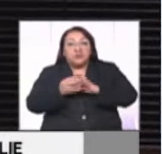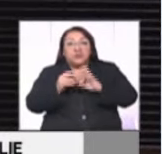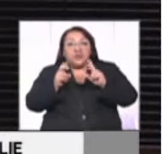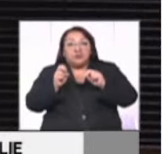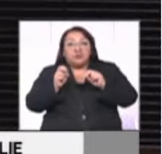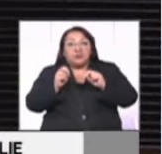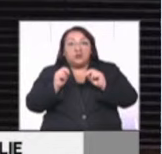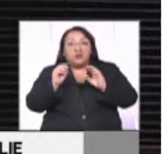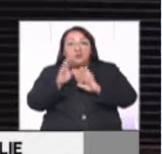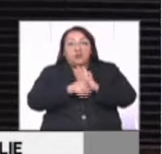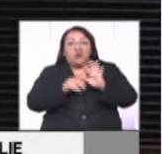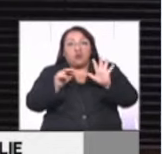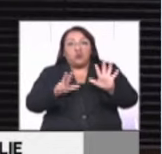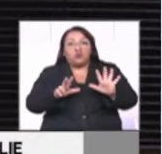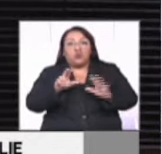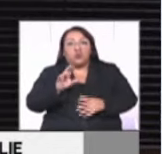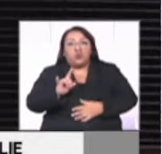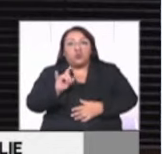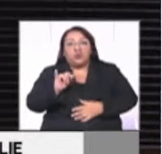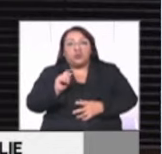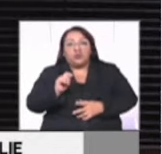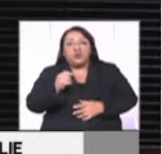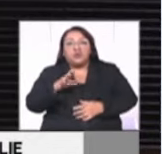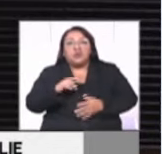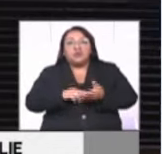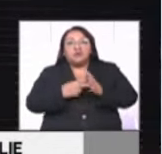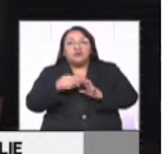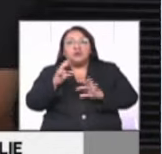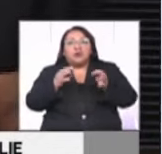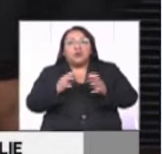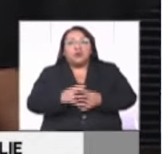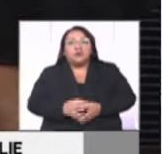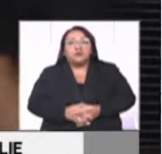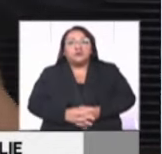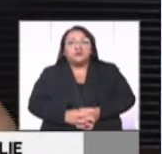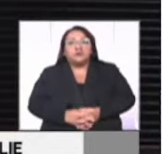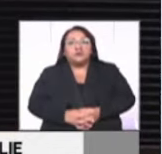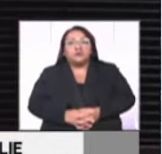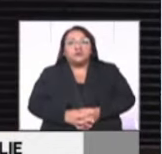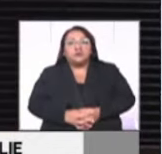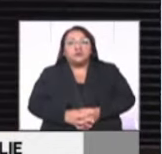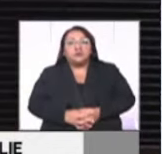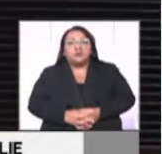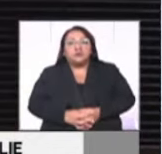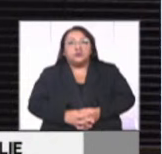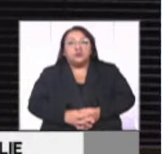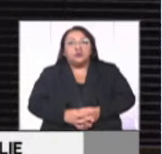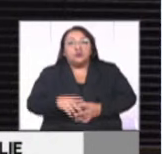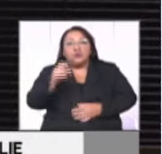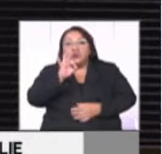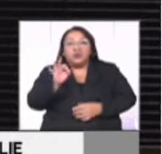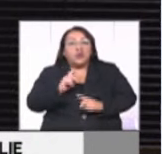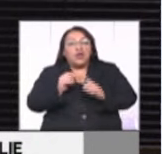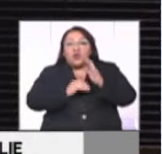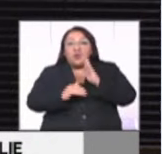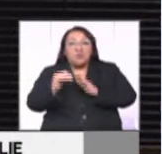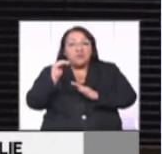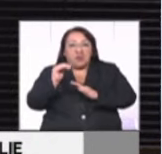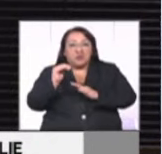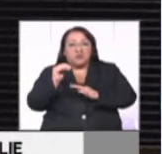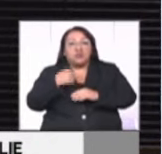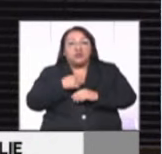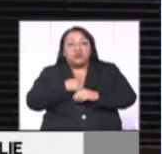de 8 UITs, han calculado en un monto que no supere y los